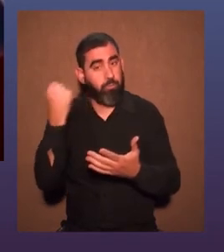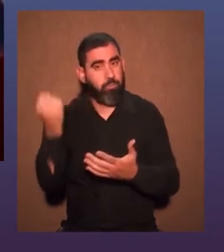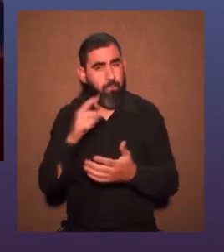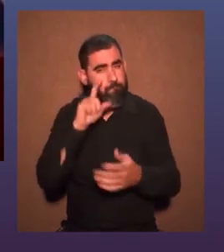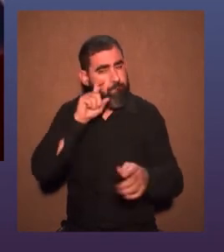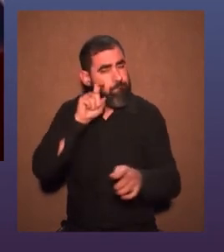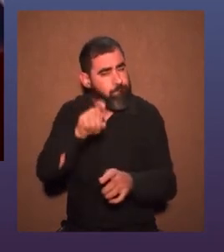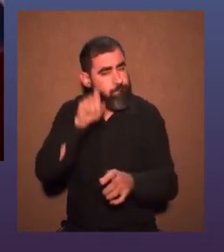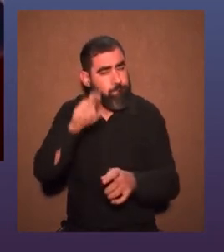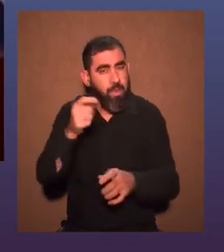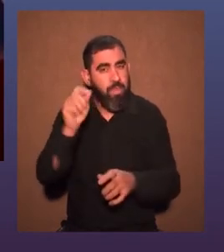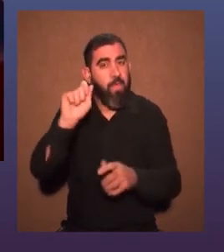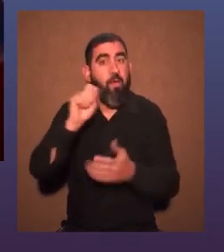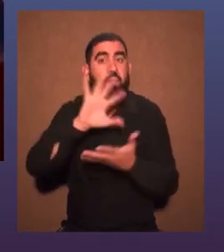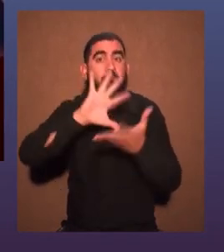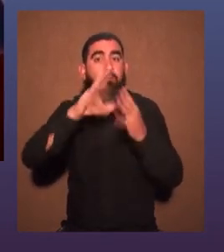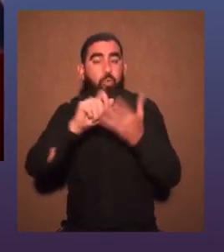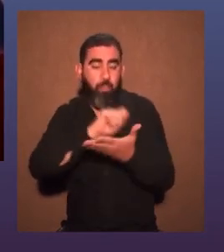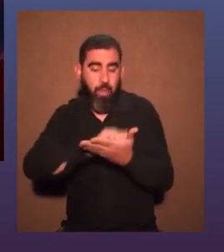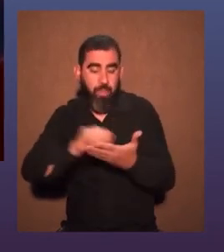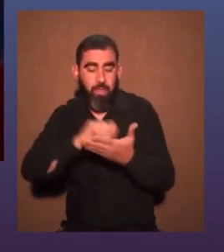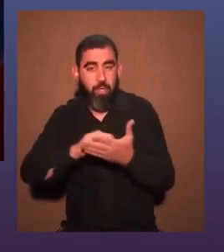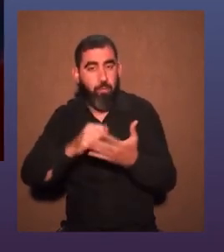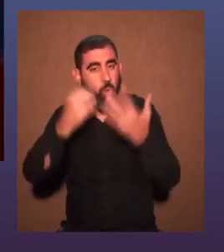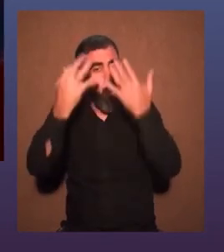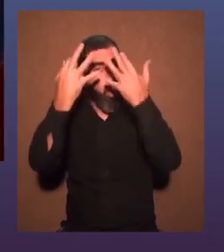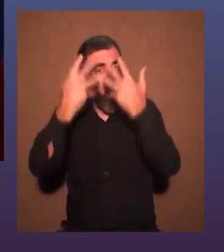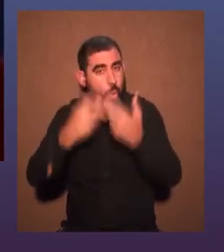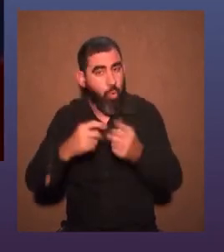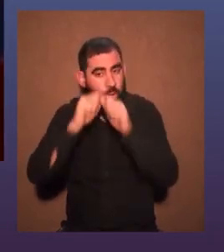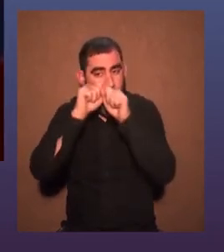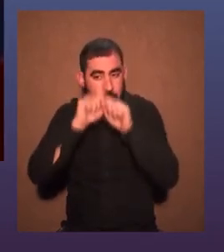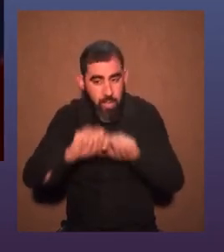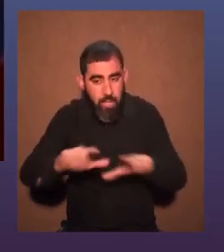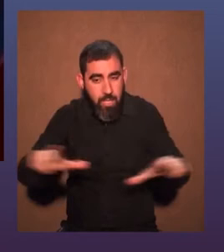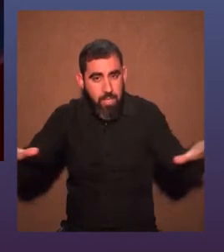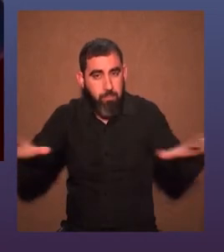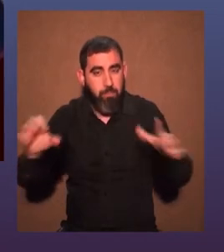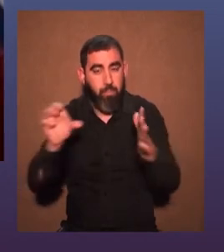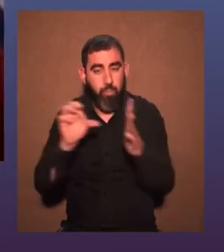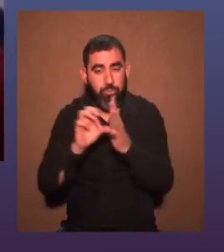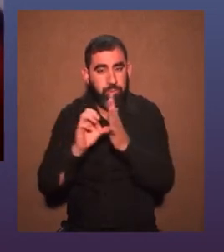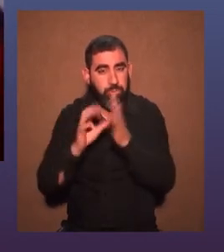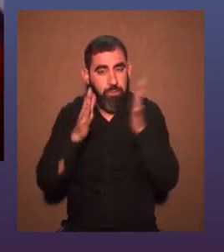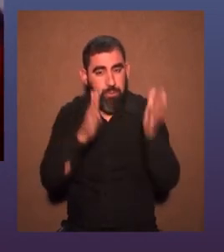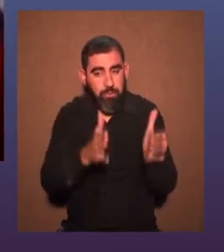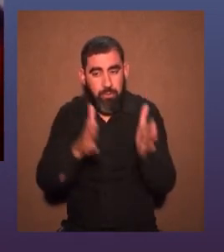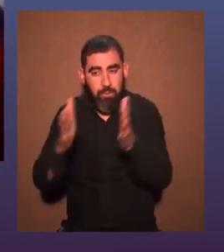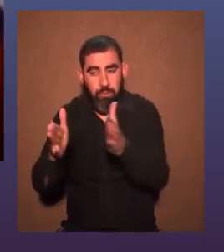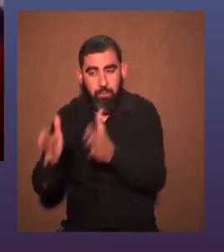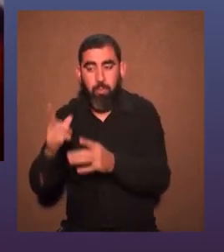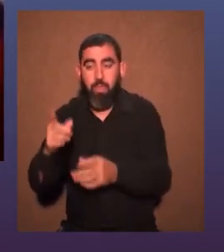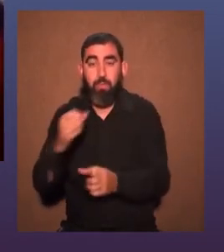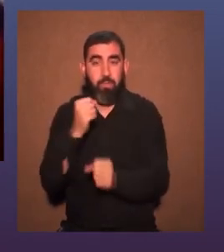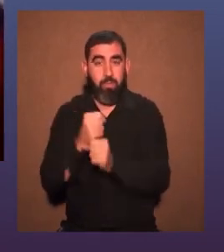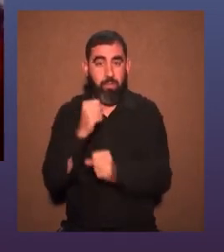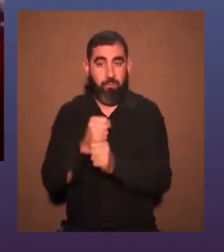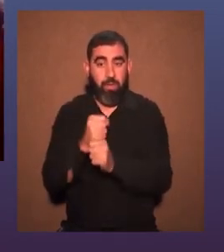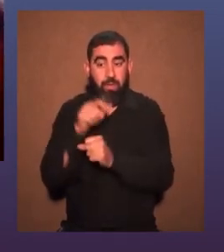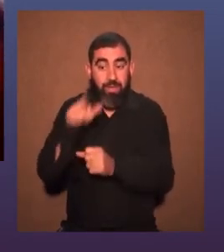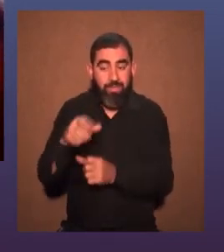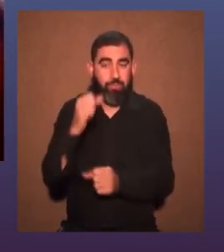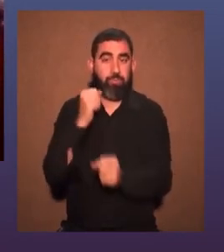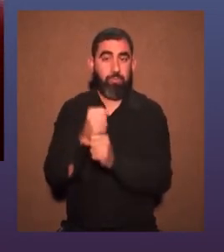tan obsesivo la caligrafía, el orden, la limpieza, lo sistematizado, eso lo tenés que trabajar, y eso es lo que hemos